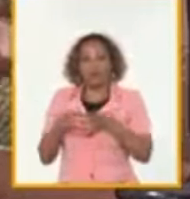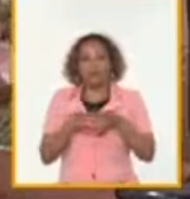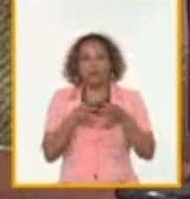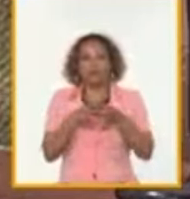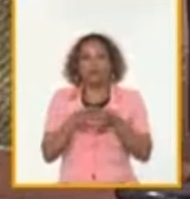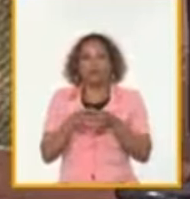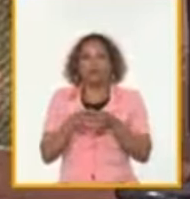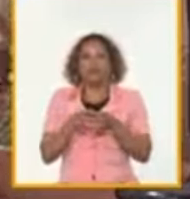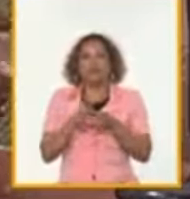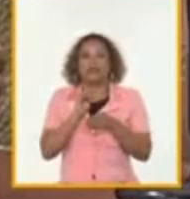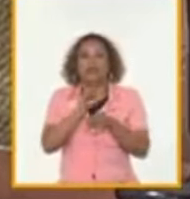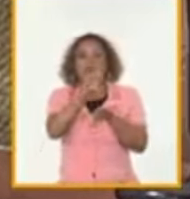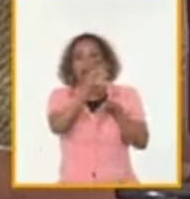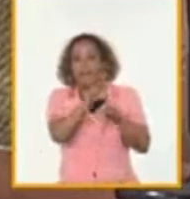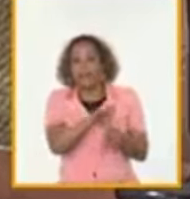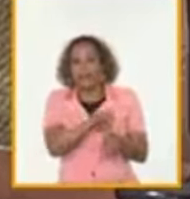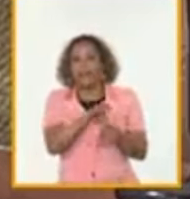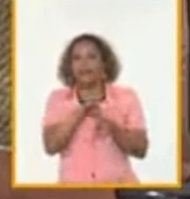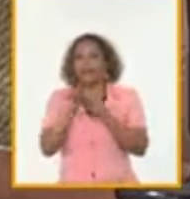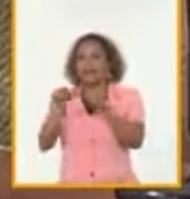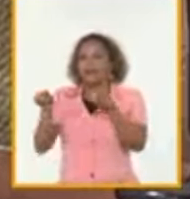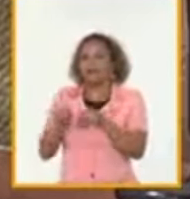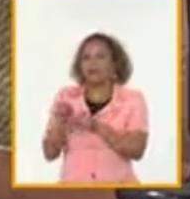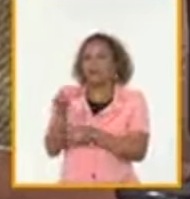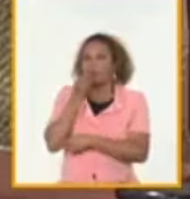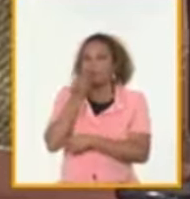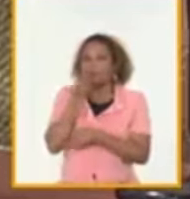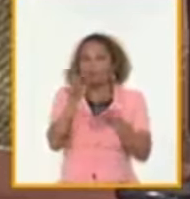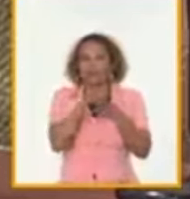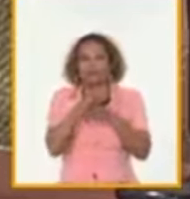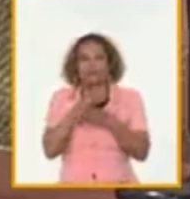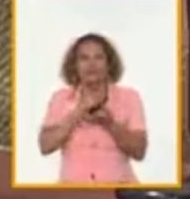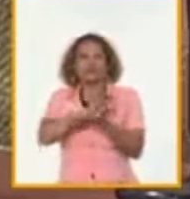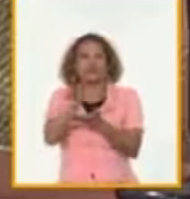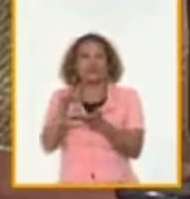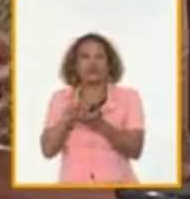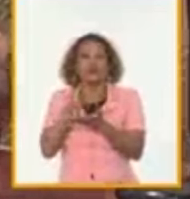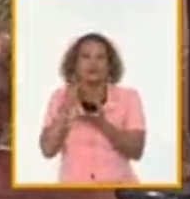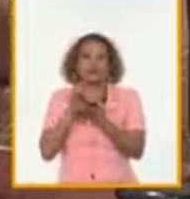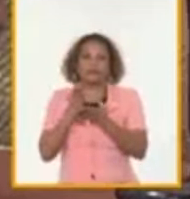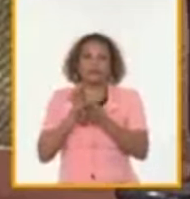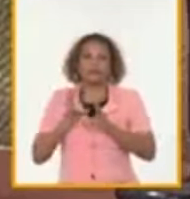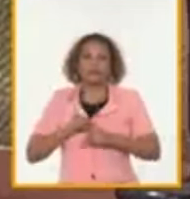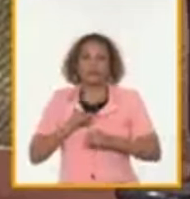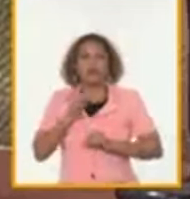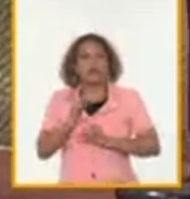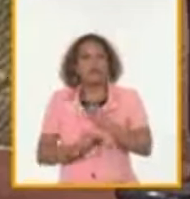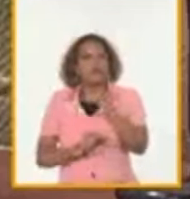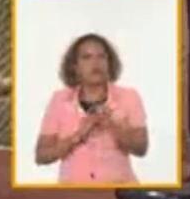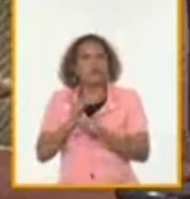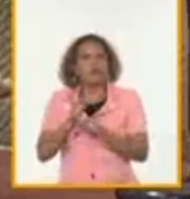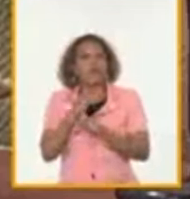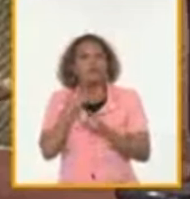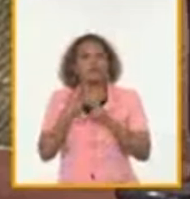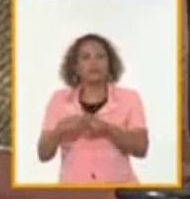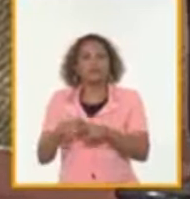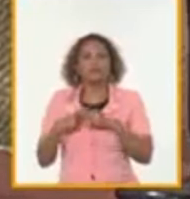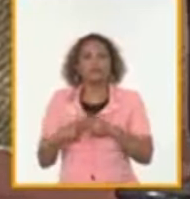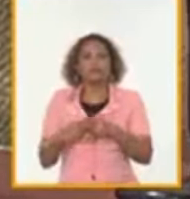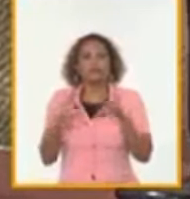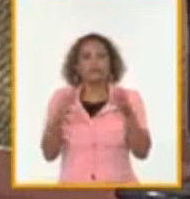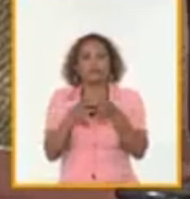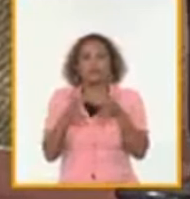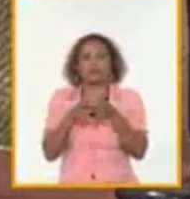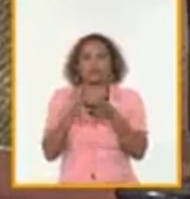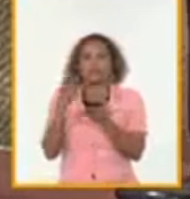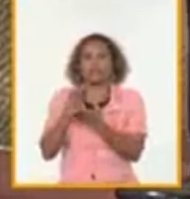los albergues del comedor y de varios lugares en la en la escuela pedagógica así se han venido recuperando otro grupo de de